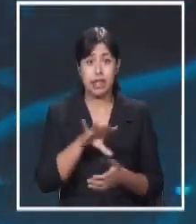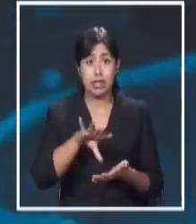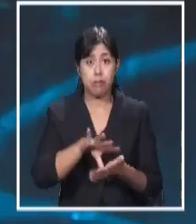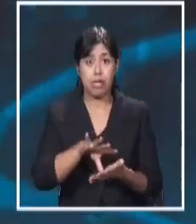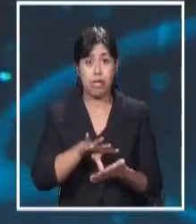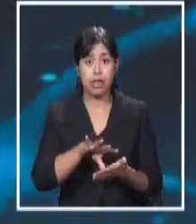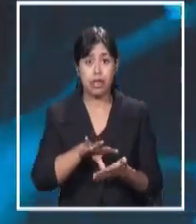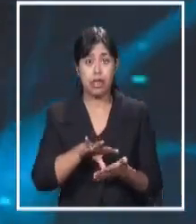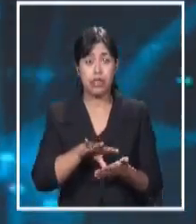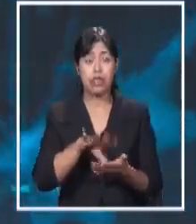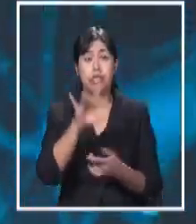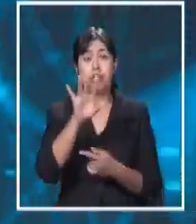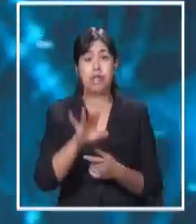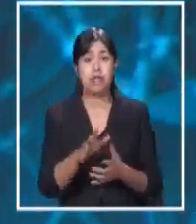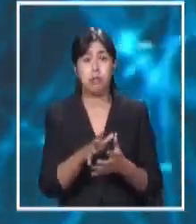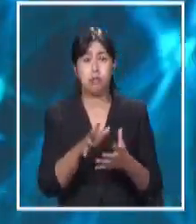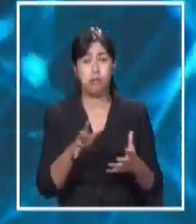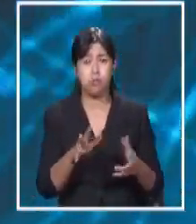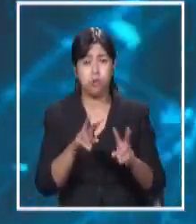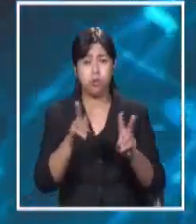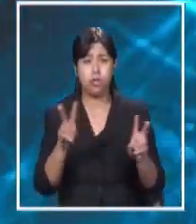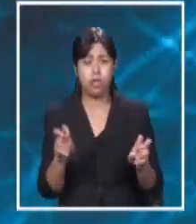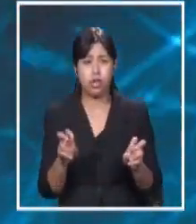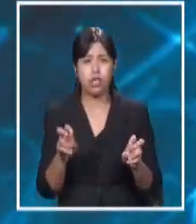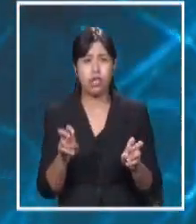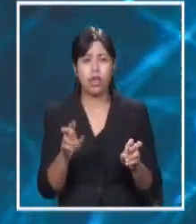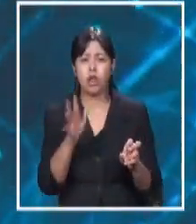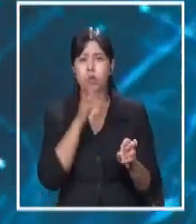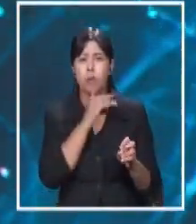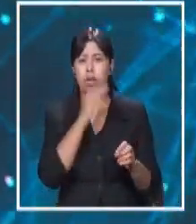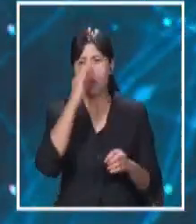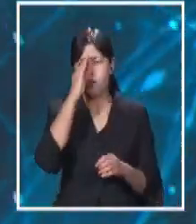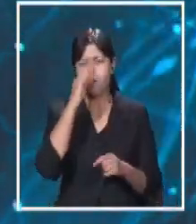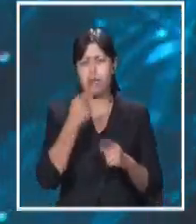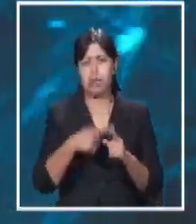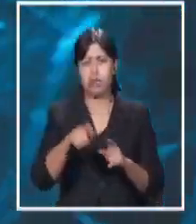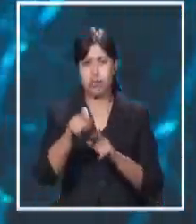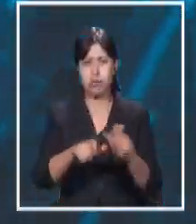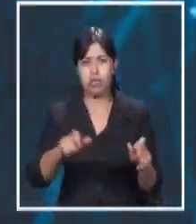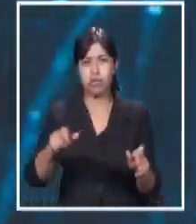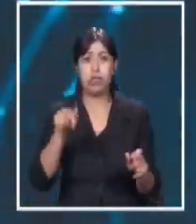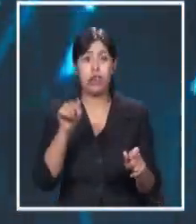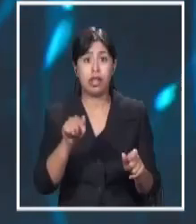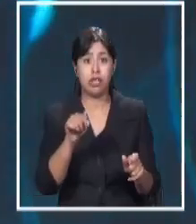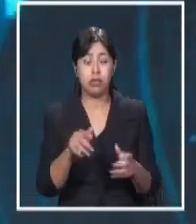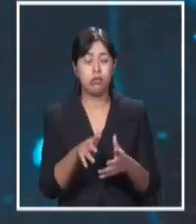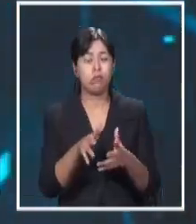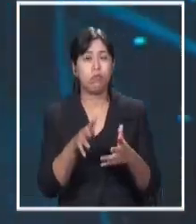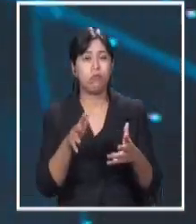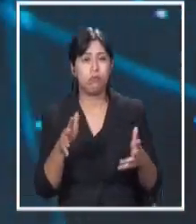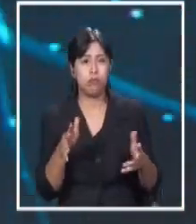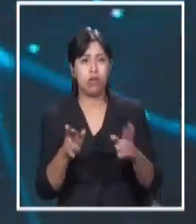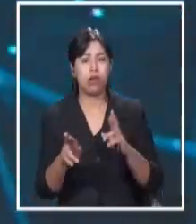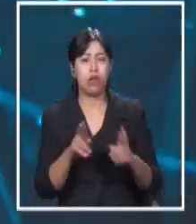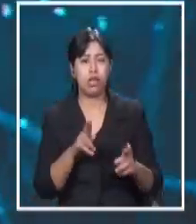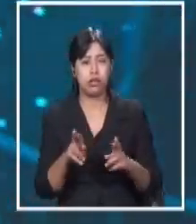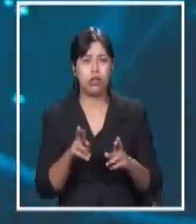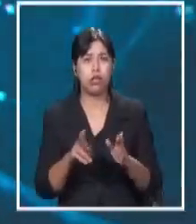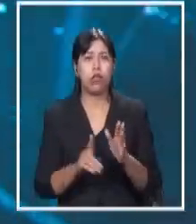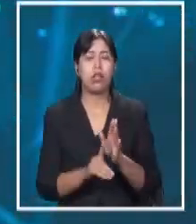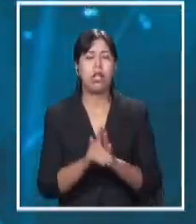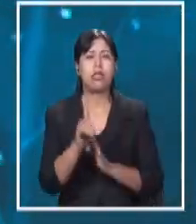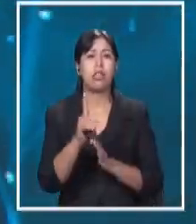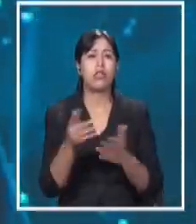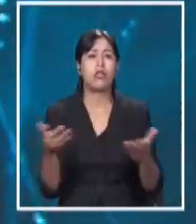particularmente se ha caracterizado en varios estudios por altos niveles de desconfianza en el otro. Y eso tiene mucho que ver con cómo se